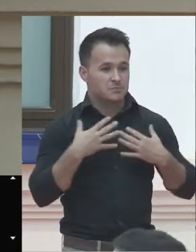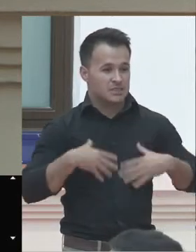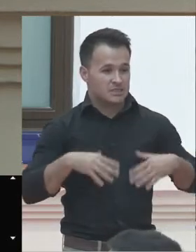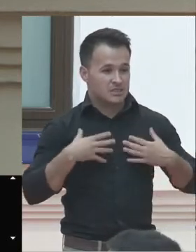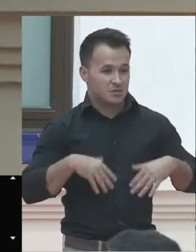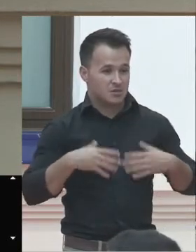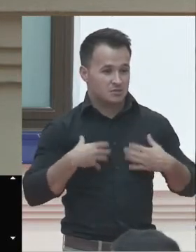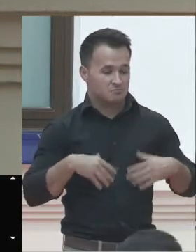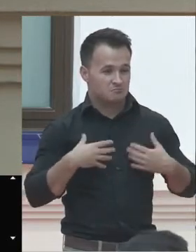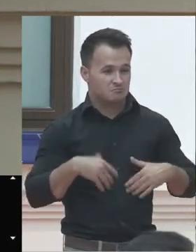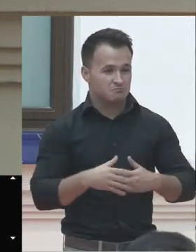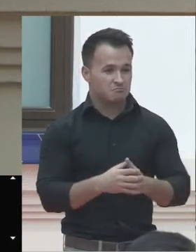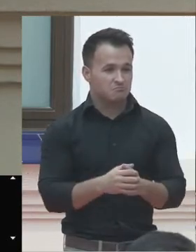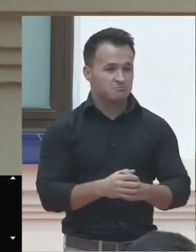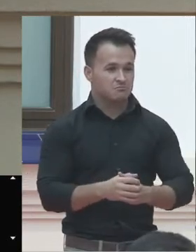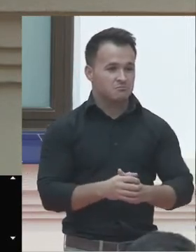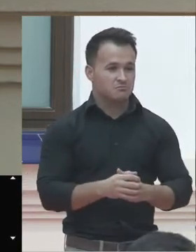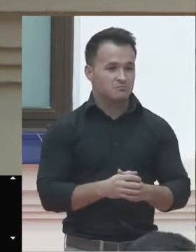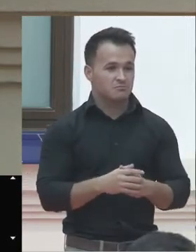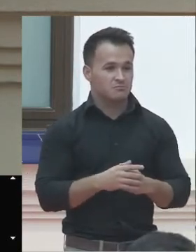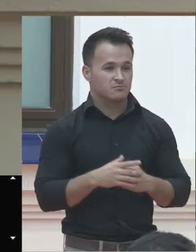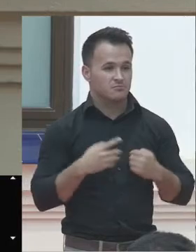la que estamos trabajando y que esperamos